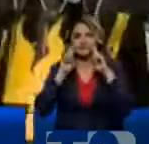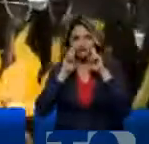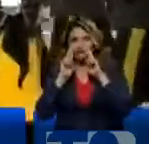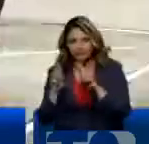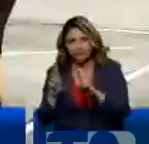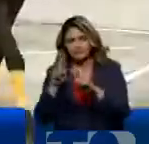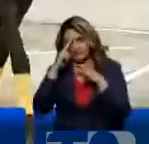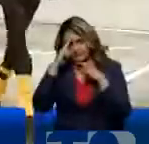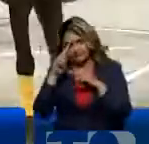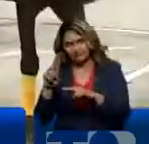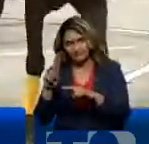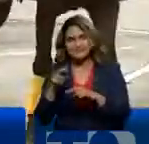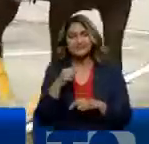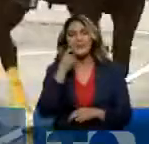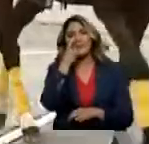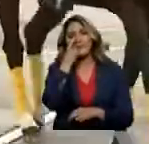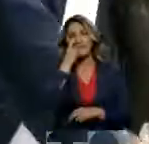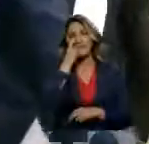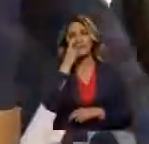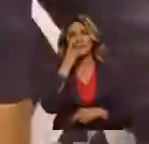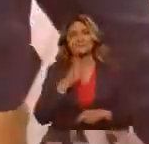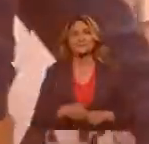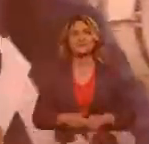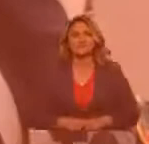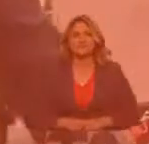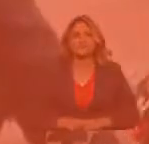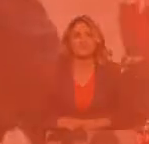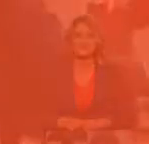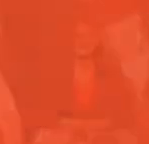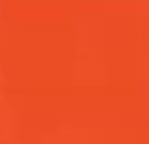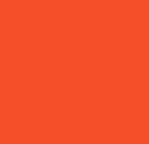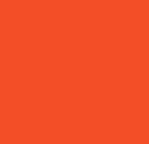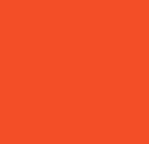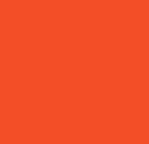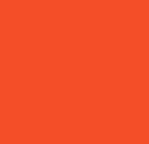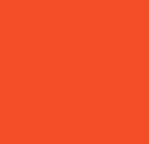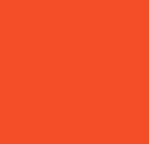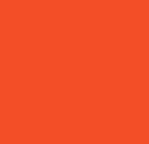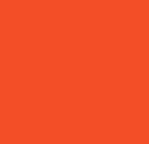Superior Militar de Parcayacu. En Quito, Freddy Paredes, 24 horas.